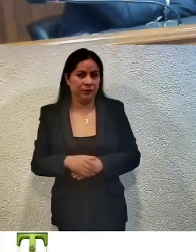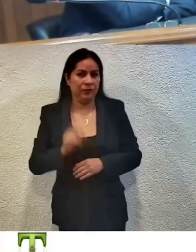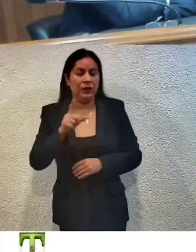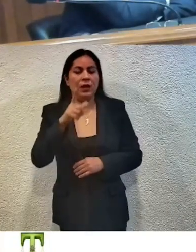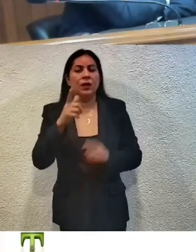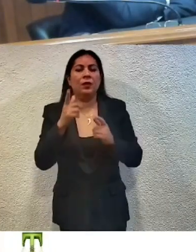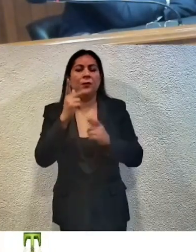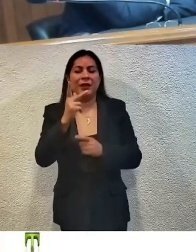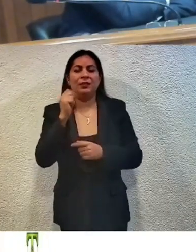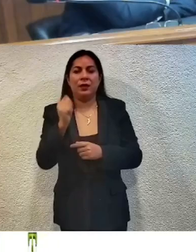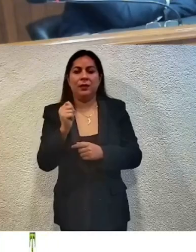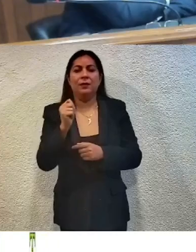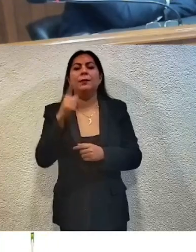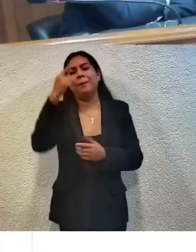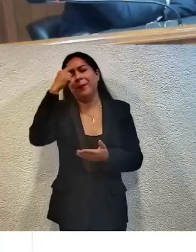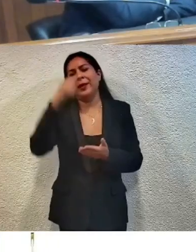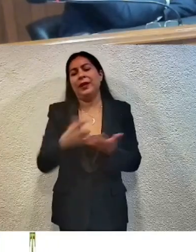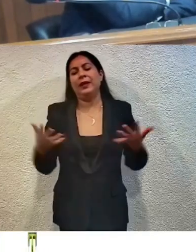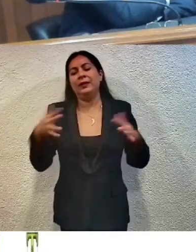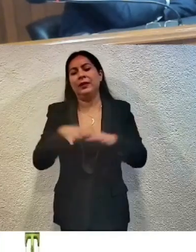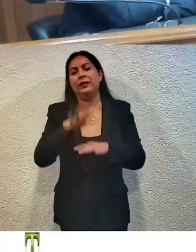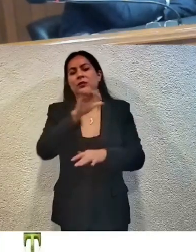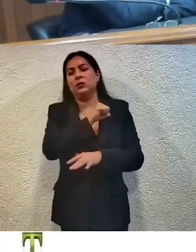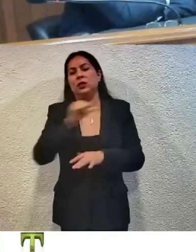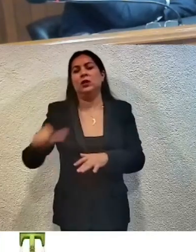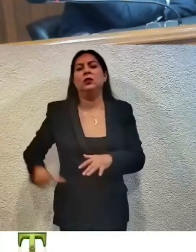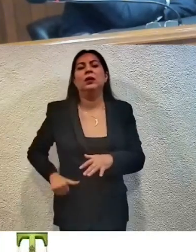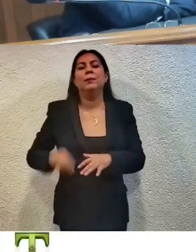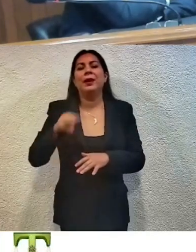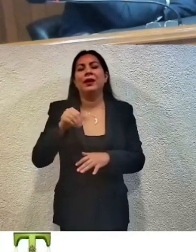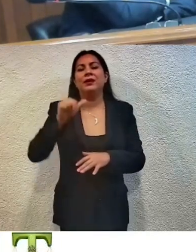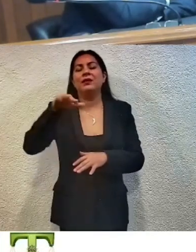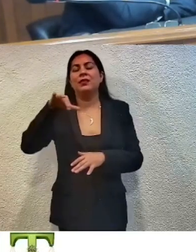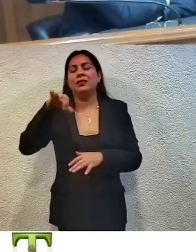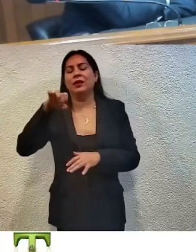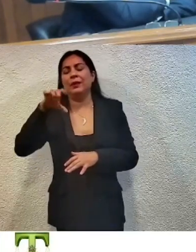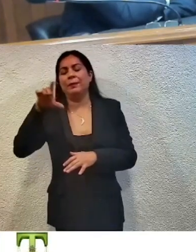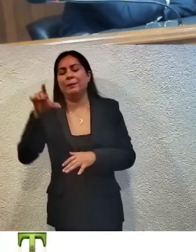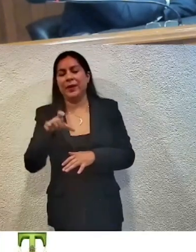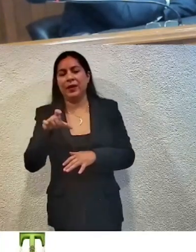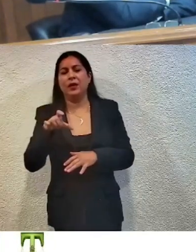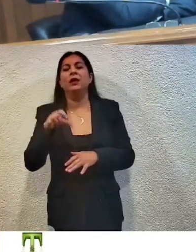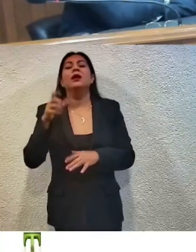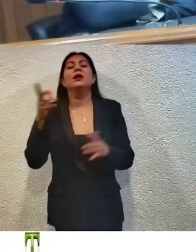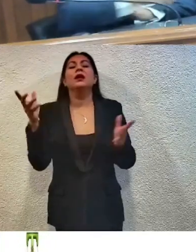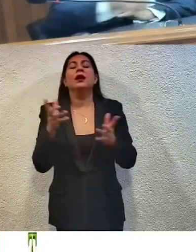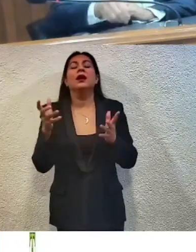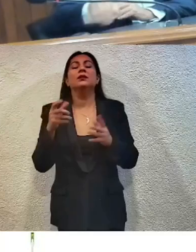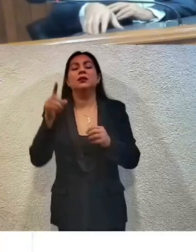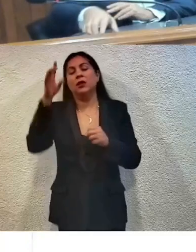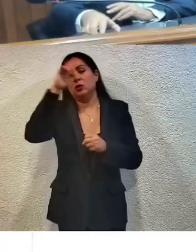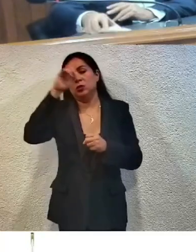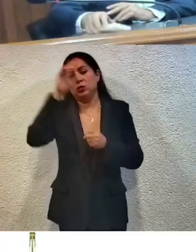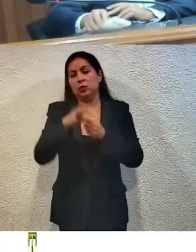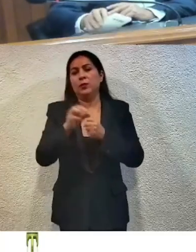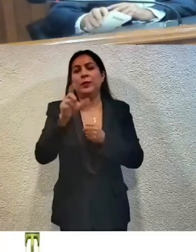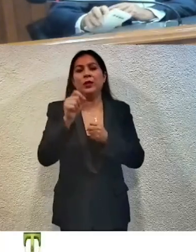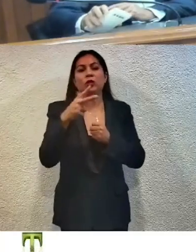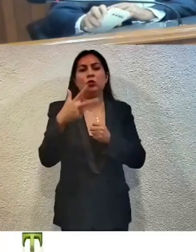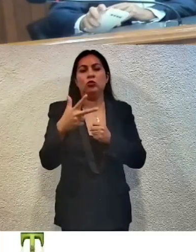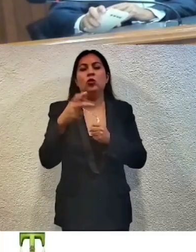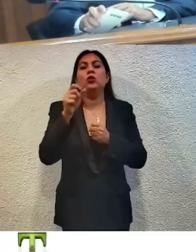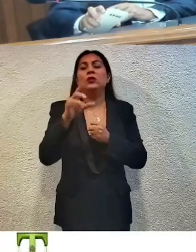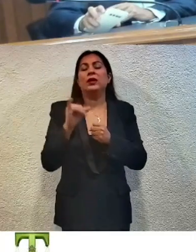Partido del Trabajo para la integración del Ayuntamiento de Malinaltepec, Guerrero, realizada por el Consejo Distrital Electoral 28